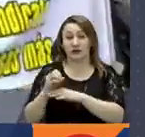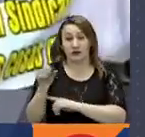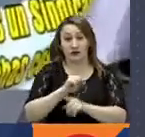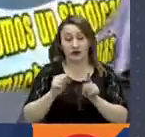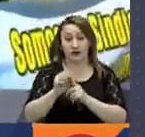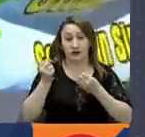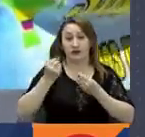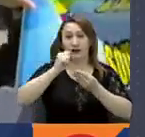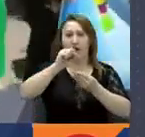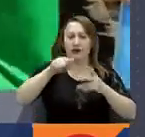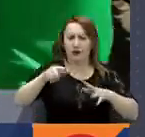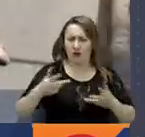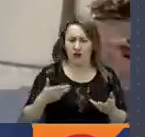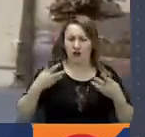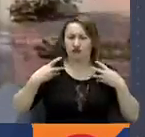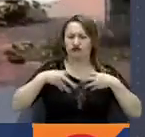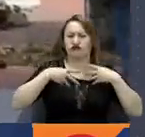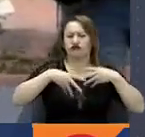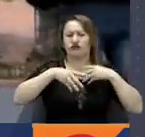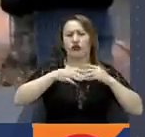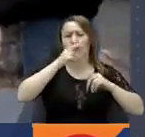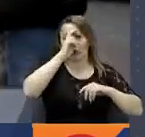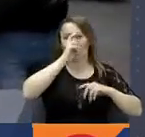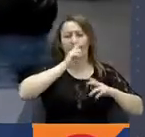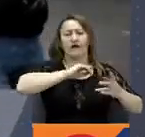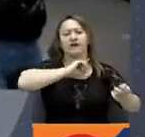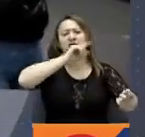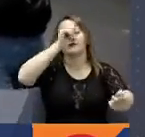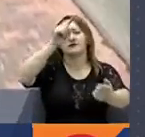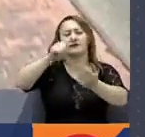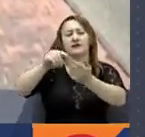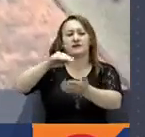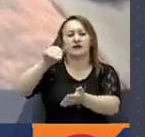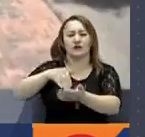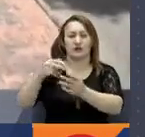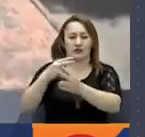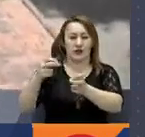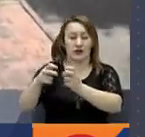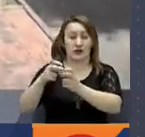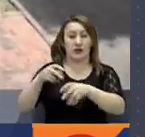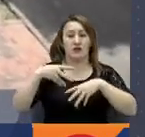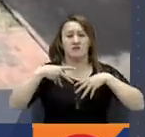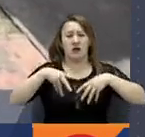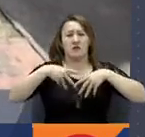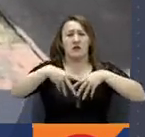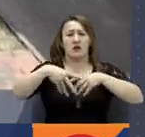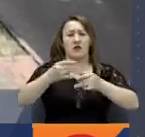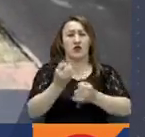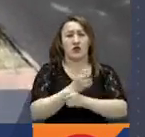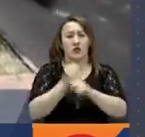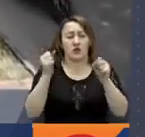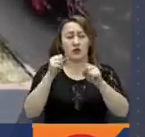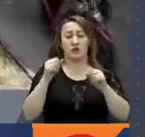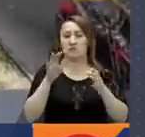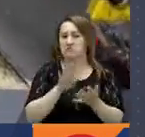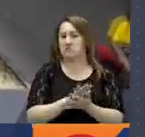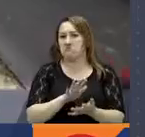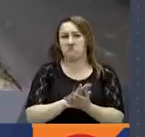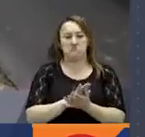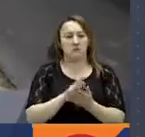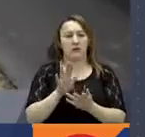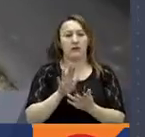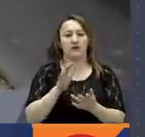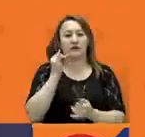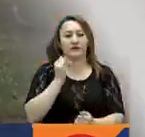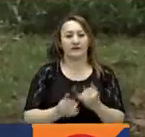sindicales marcharon desde la salida norte hasta el céntrico Parque de Lisburg. La movilización se cumplió en la mañana de este domingo en completa calma y finalizó con